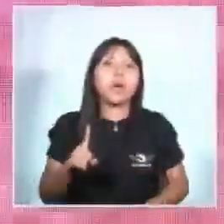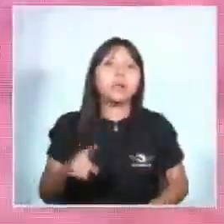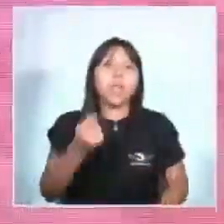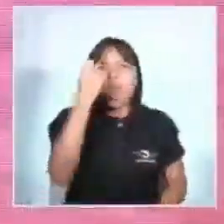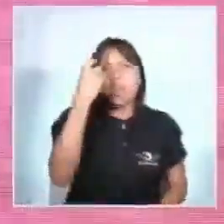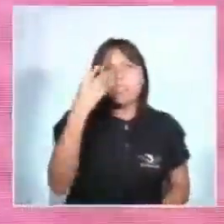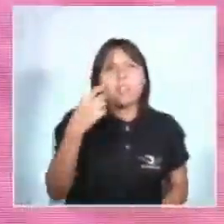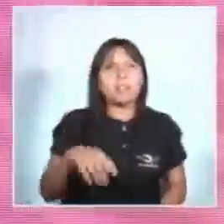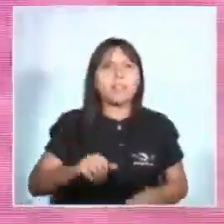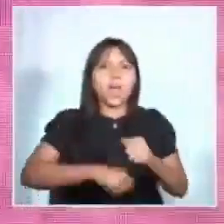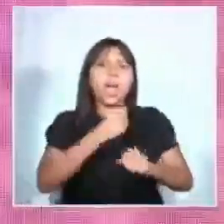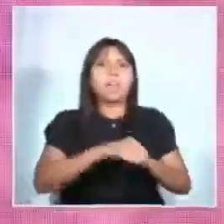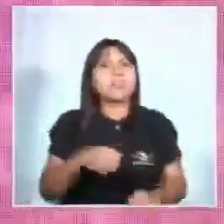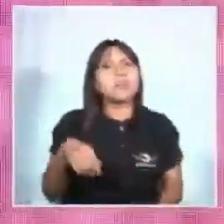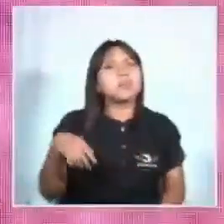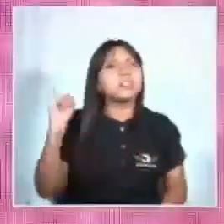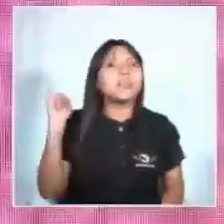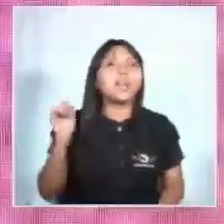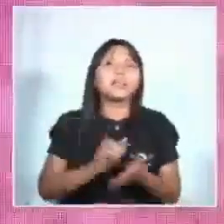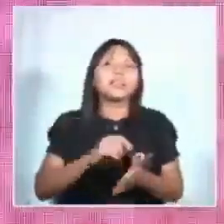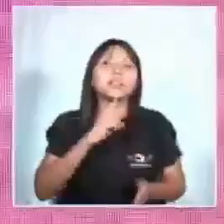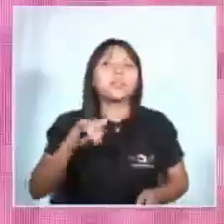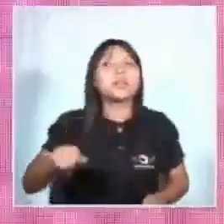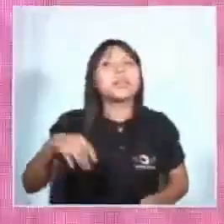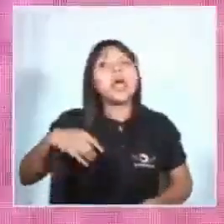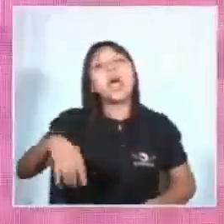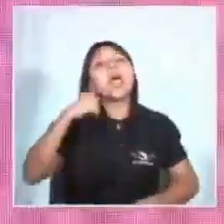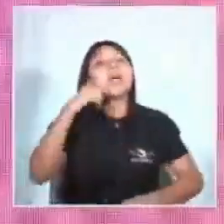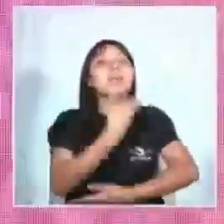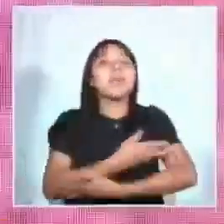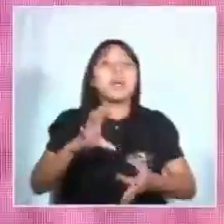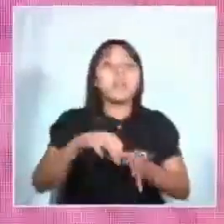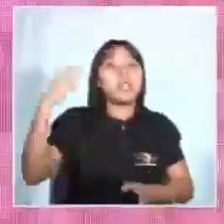entendí años atrás que soy la hija del dueño.